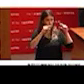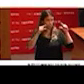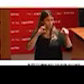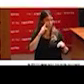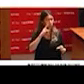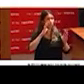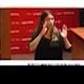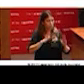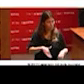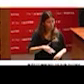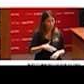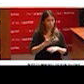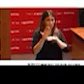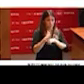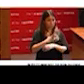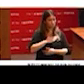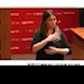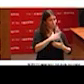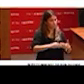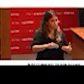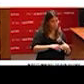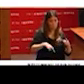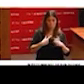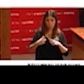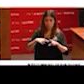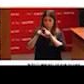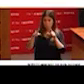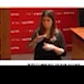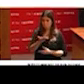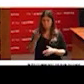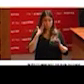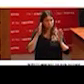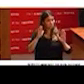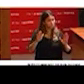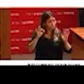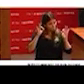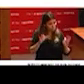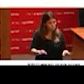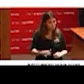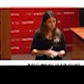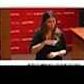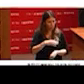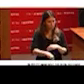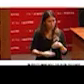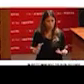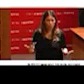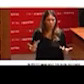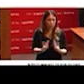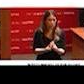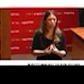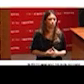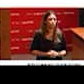demostrar a nuestra organización y a nuestros clientes que que que bueno que somos capaces de hacerlo juntos